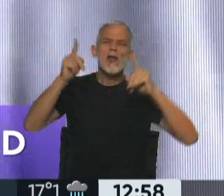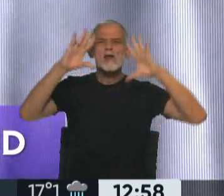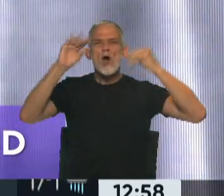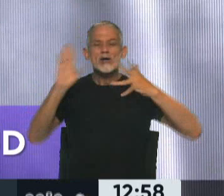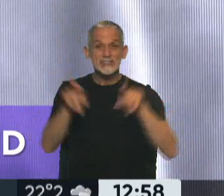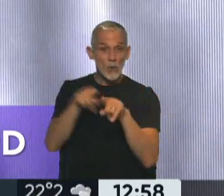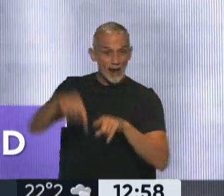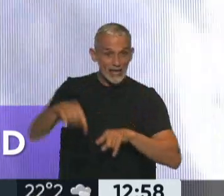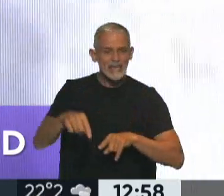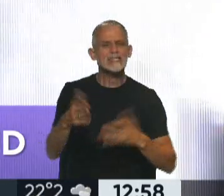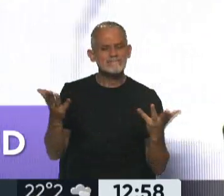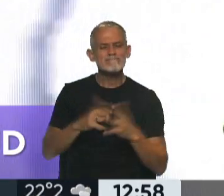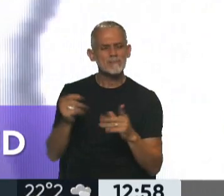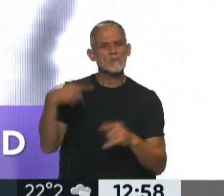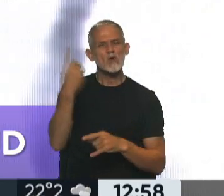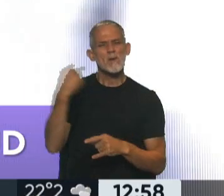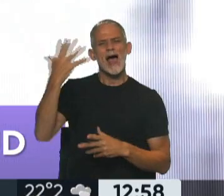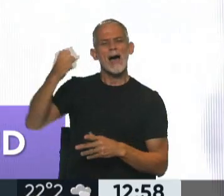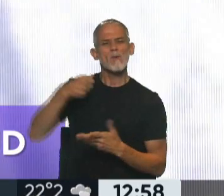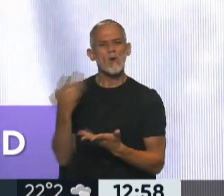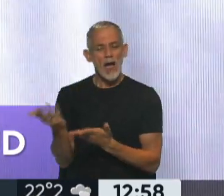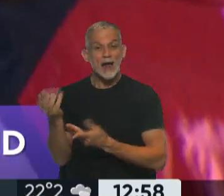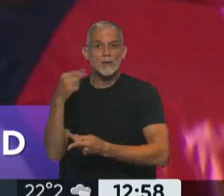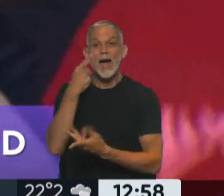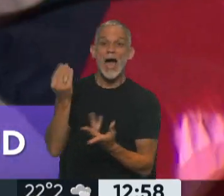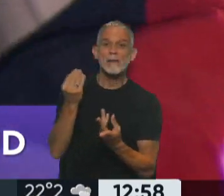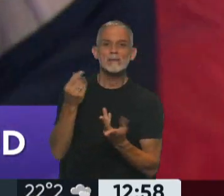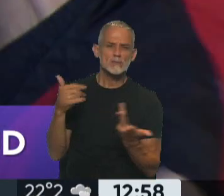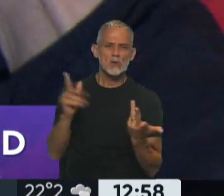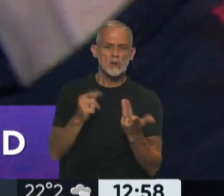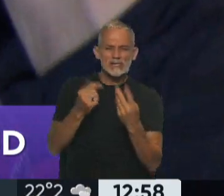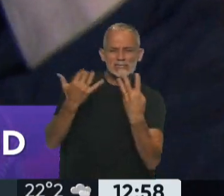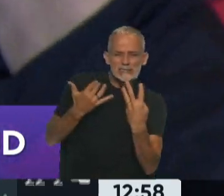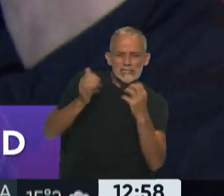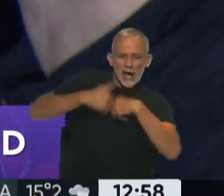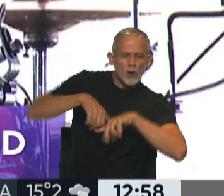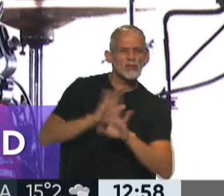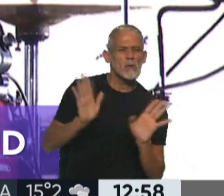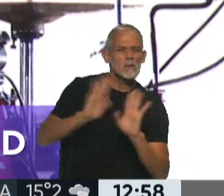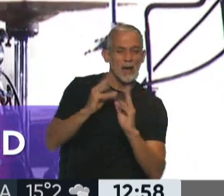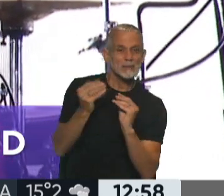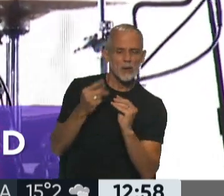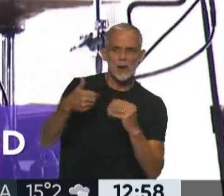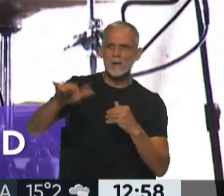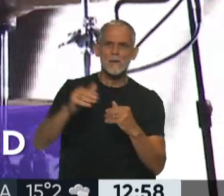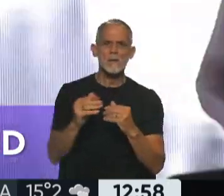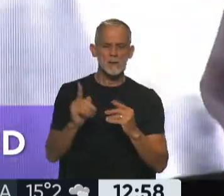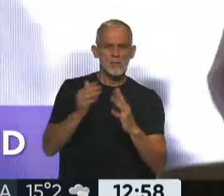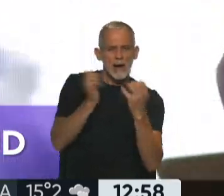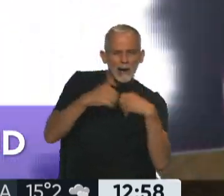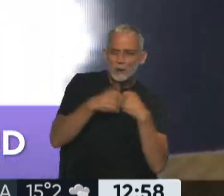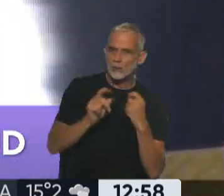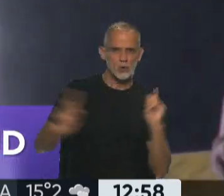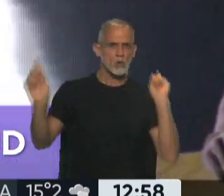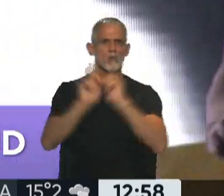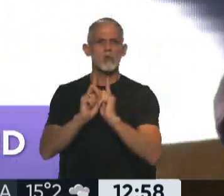alguna noche como esta nos van a venir a buscar y vamos a haber salido de la trinchera, porque lo que viene es cuerpo a cuerpo.